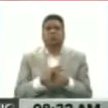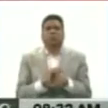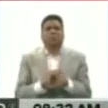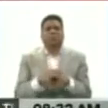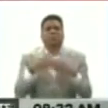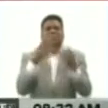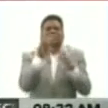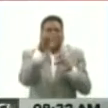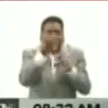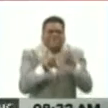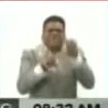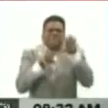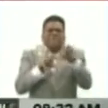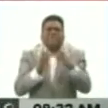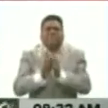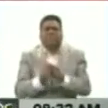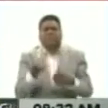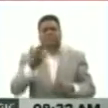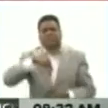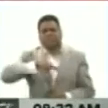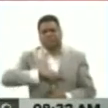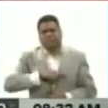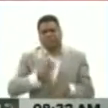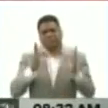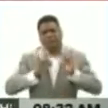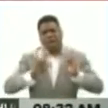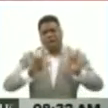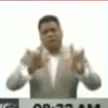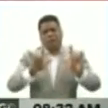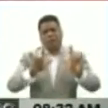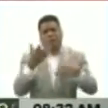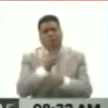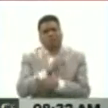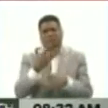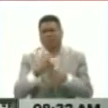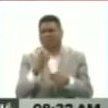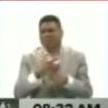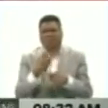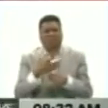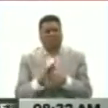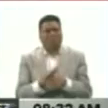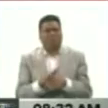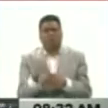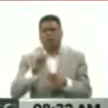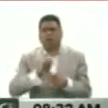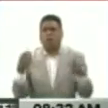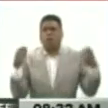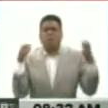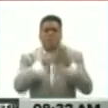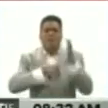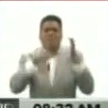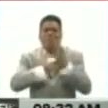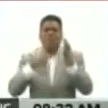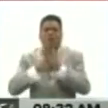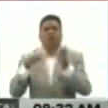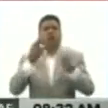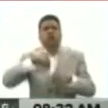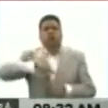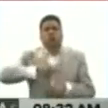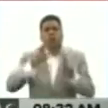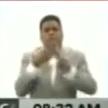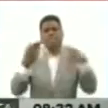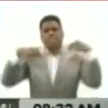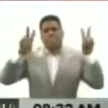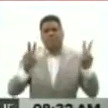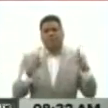uñas. Pero lo que más transmitimos nosotros es amor, porque no queremos violencia. Simplemente lo que buscamos es la paz, y lidiar con esta guerra mediática